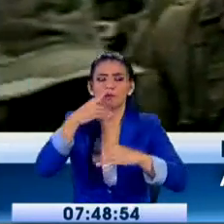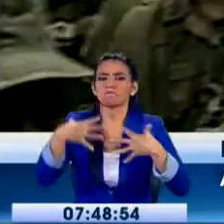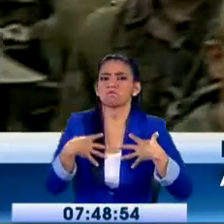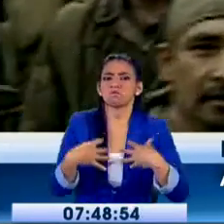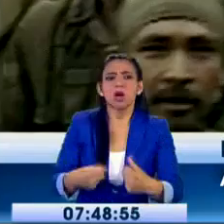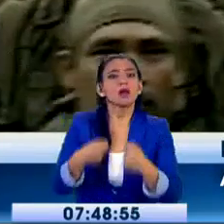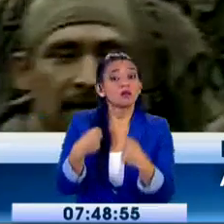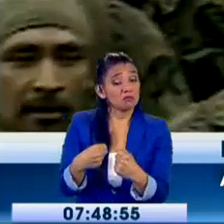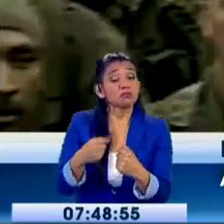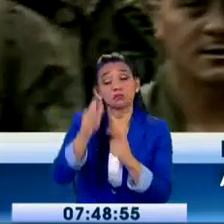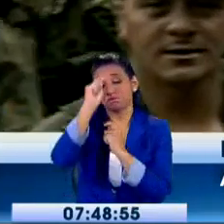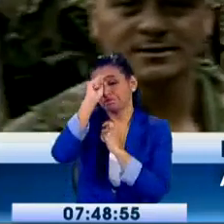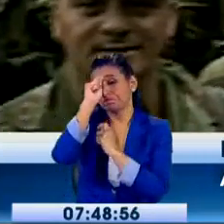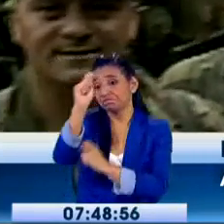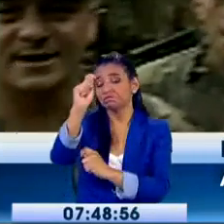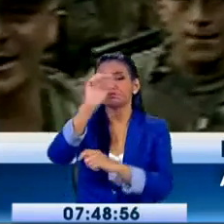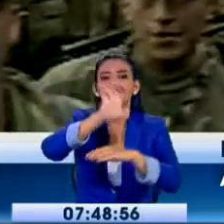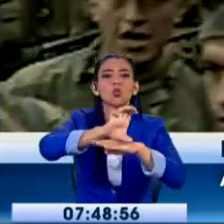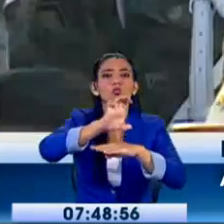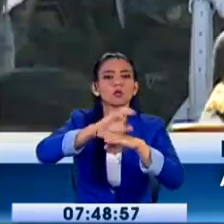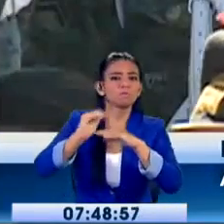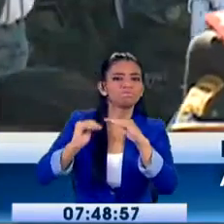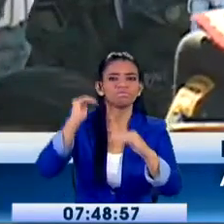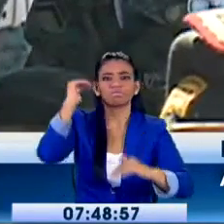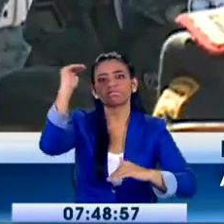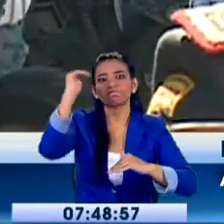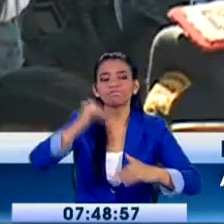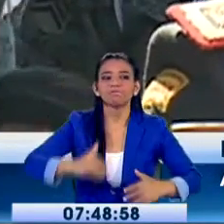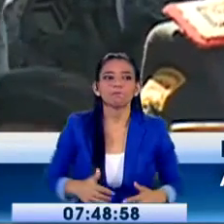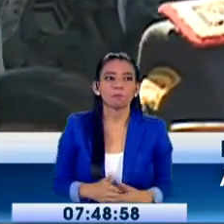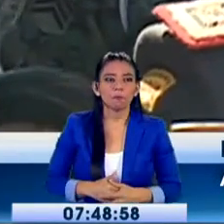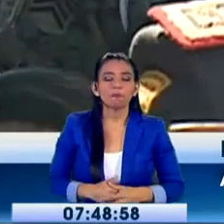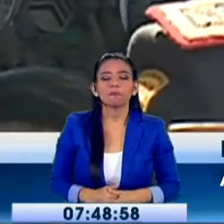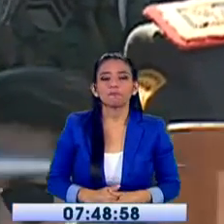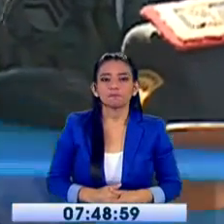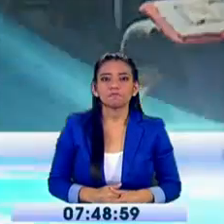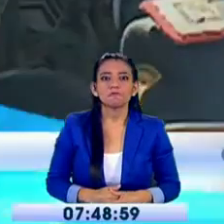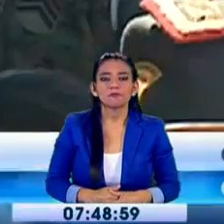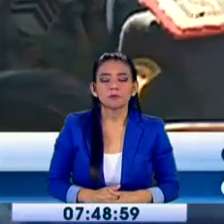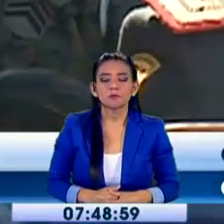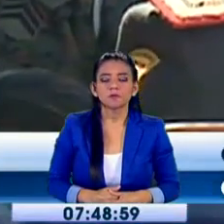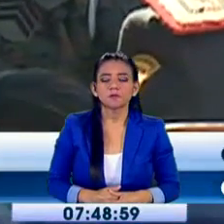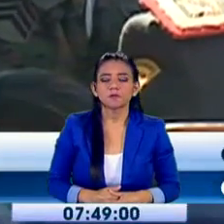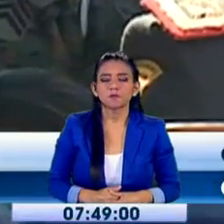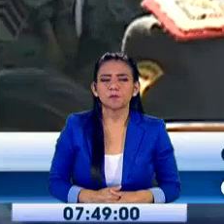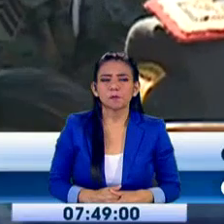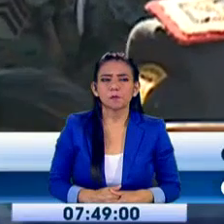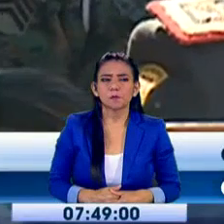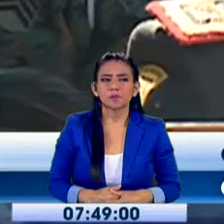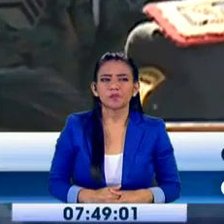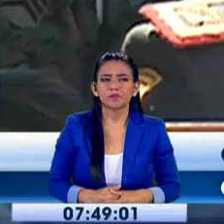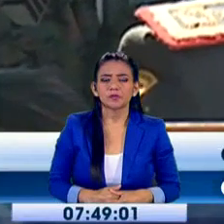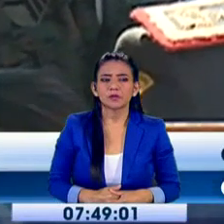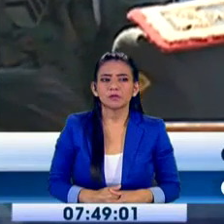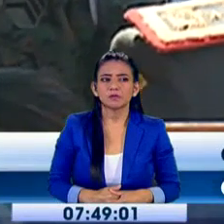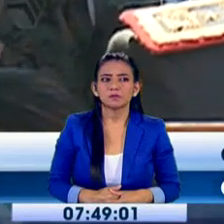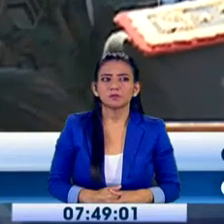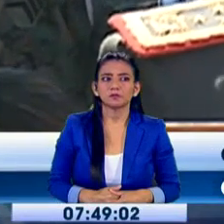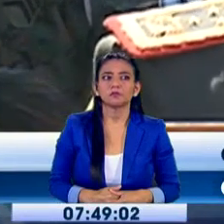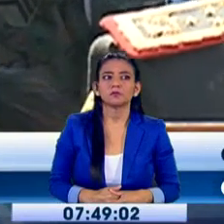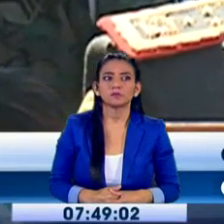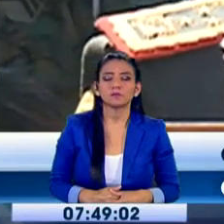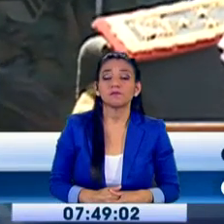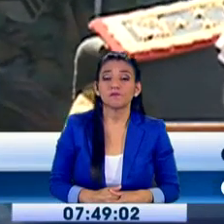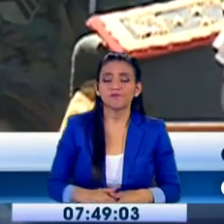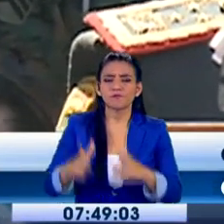que dejaron en alto el nombre de Ecuador. Es preciso resaltar la eficiencia de nuestra